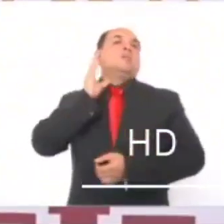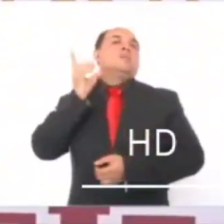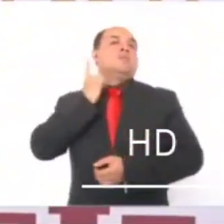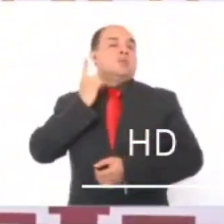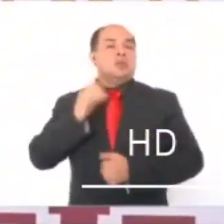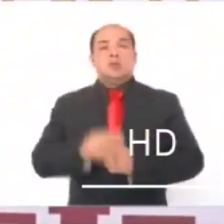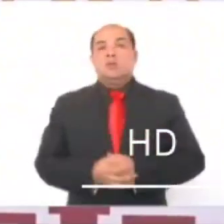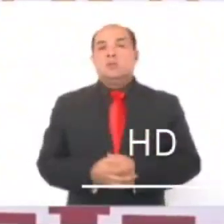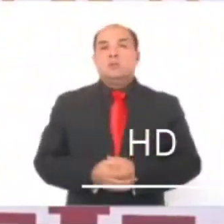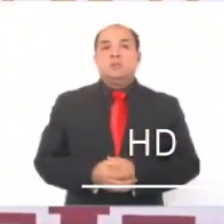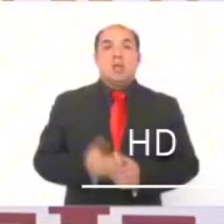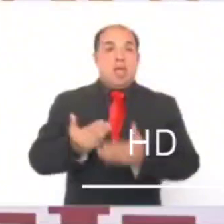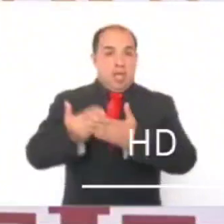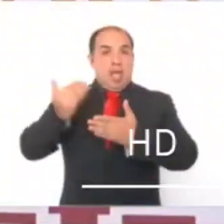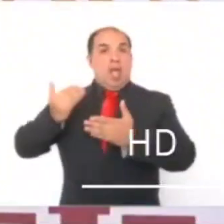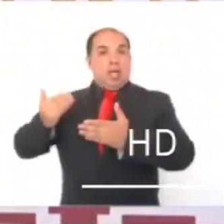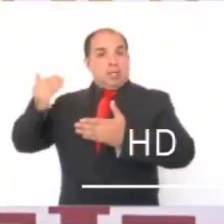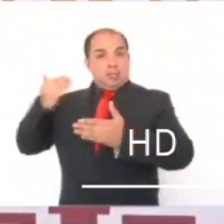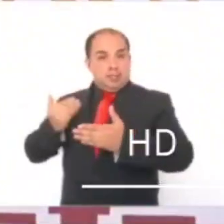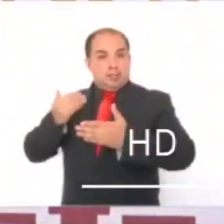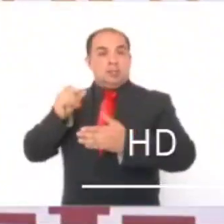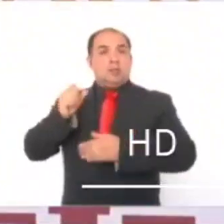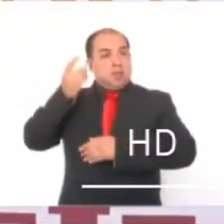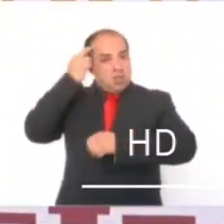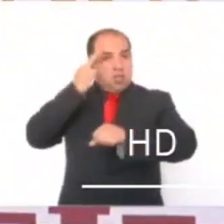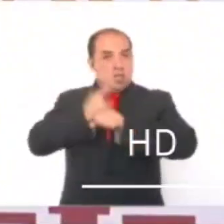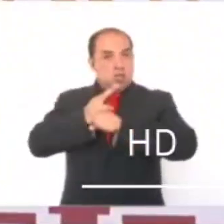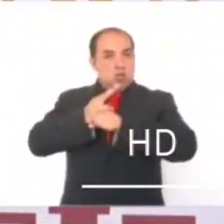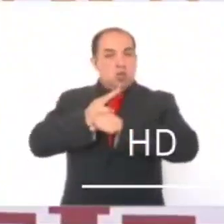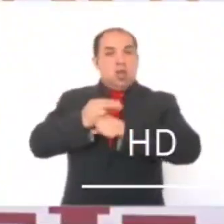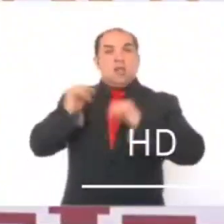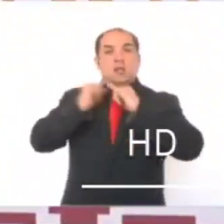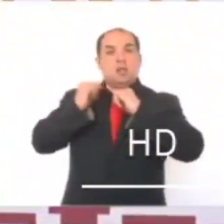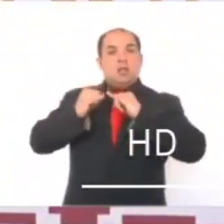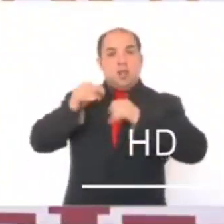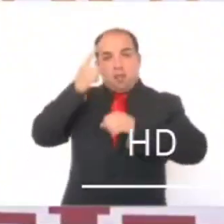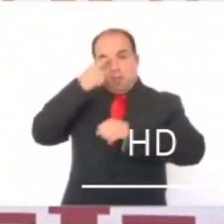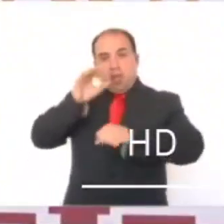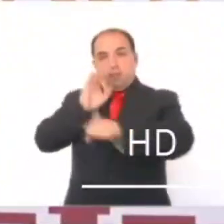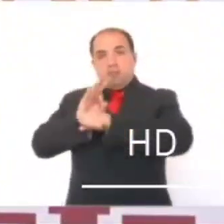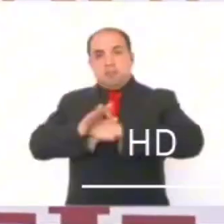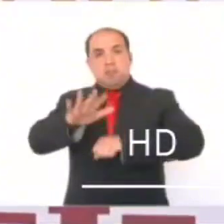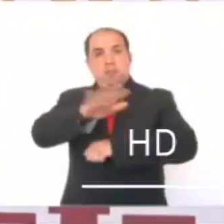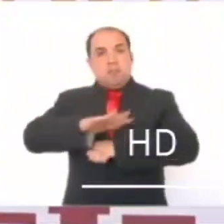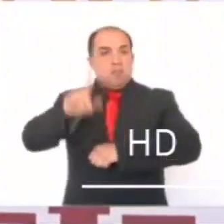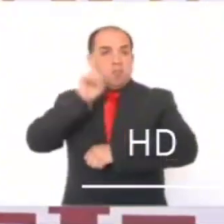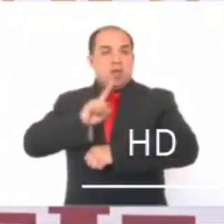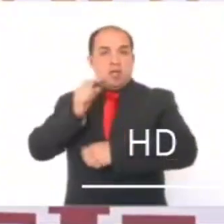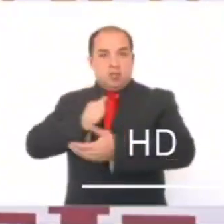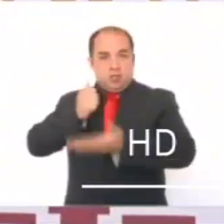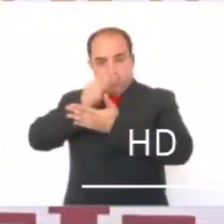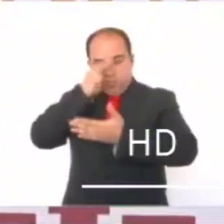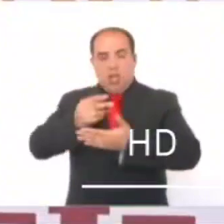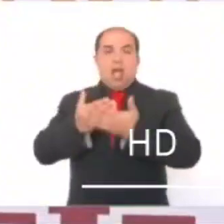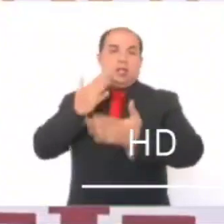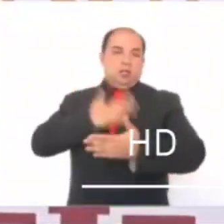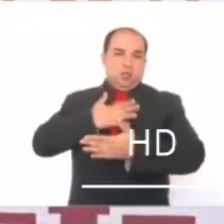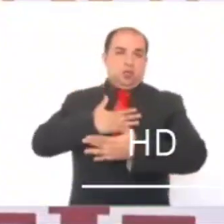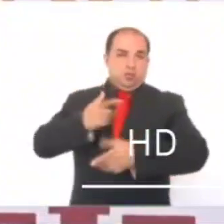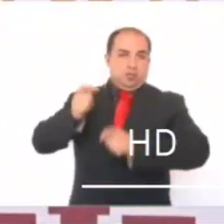Diputados y antes fue directora del Instituto de las Mujeres en la Ciudad de México, en la época que me tocó